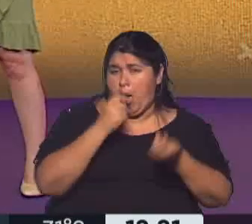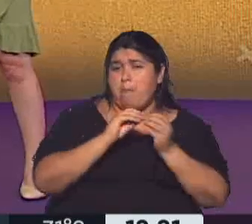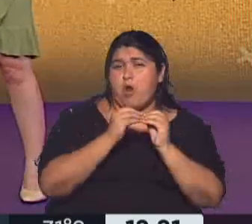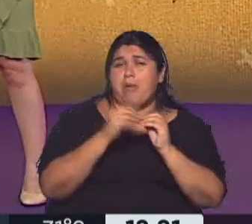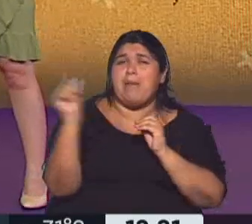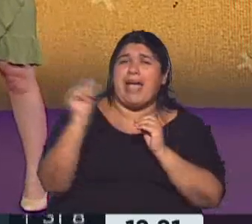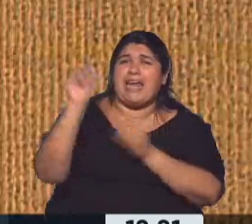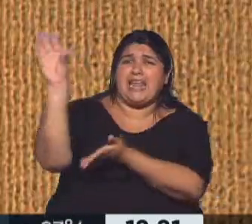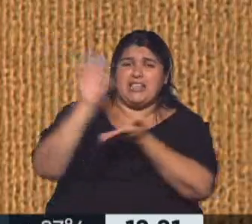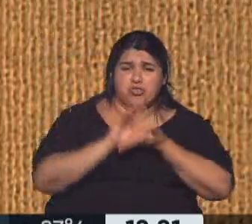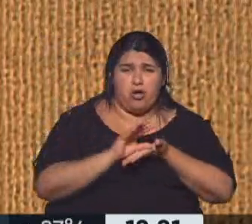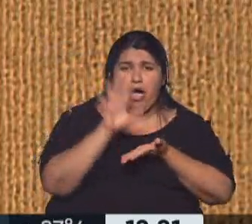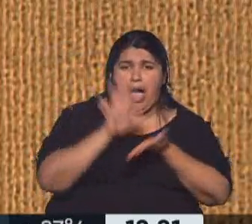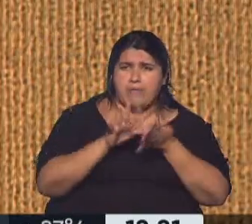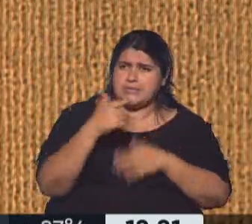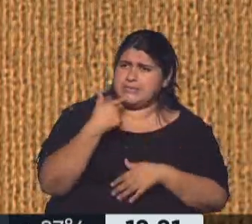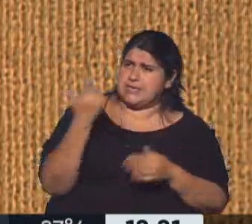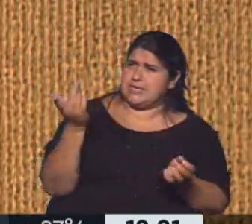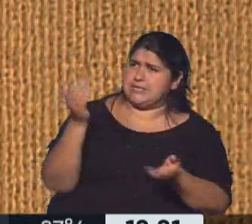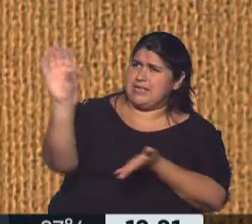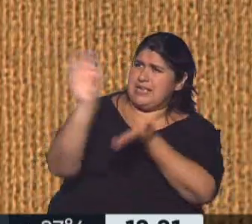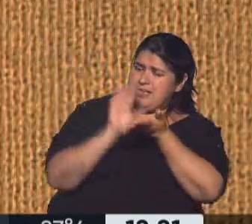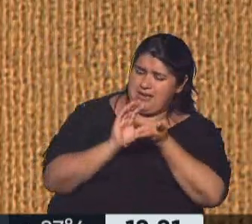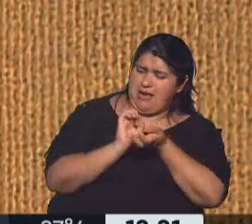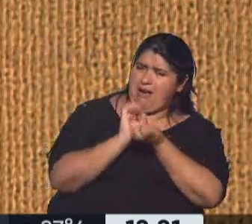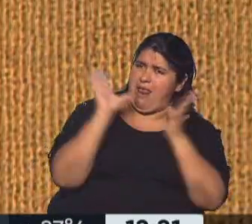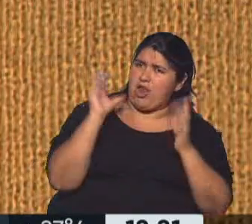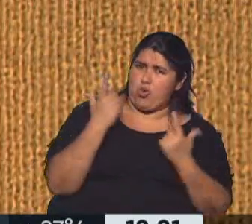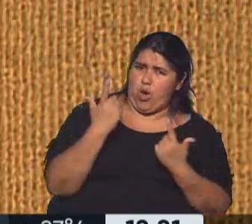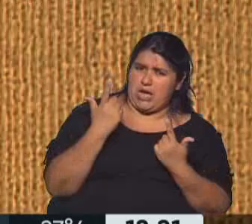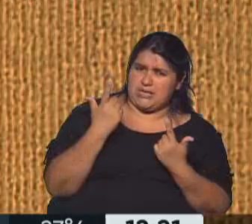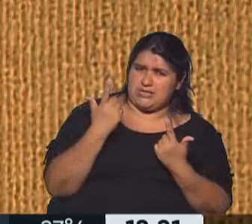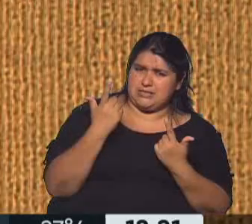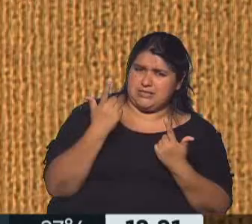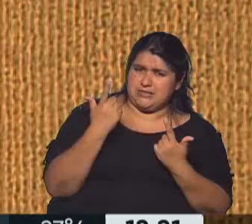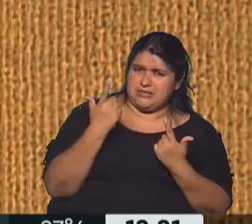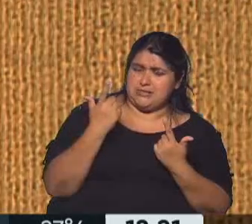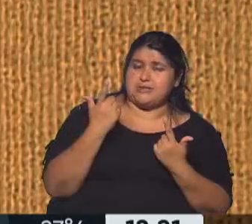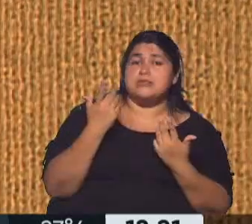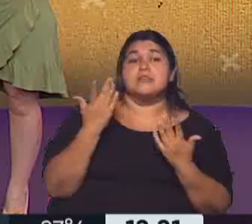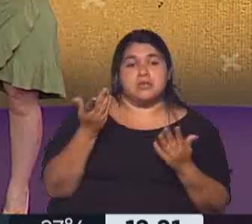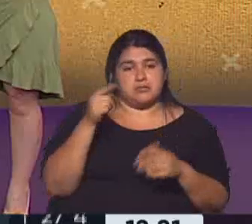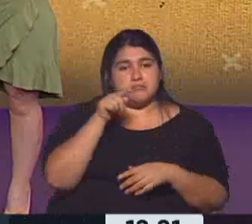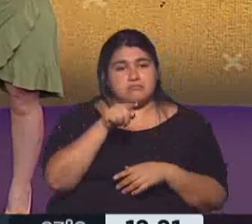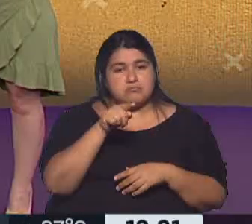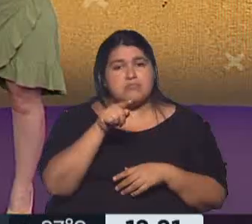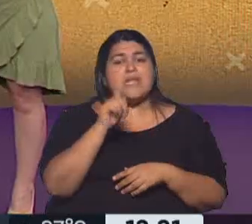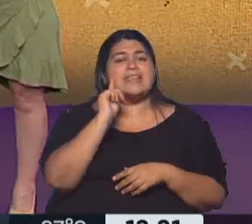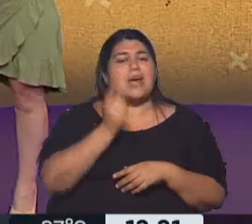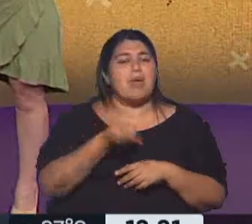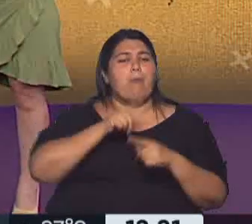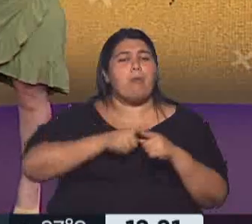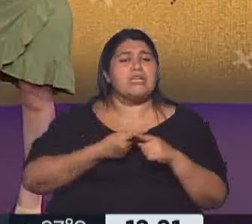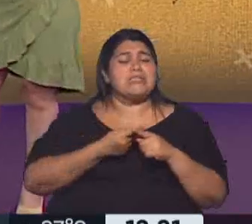el crédito que a veces no termina de ser lo suficientemente capilar como uno quisiera. La débil transmisión de la